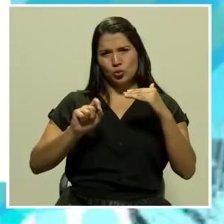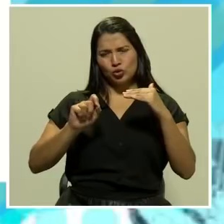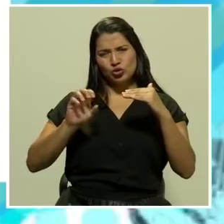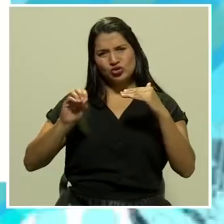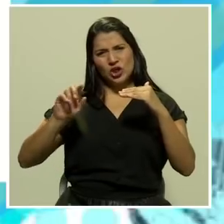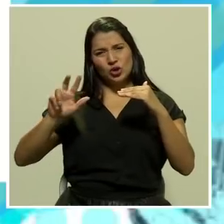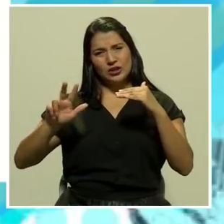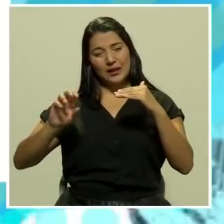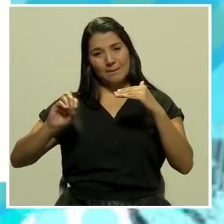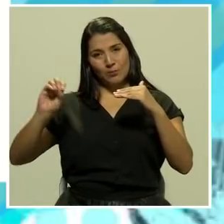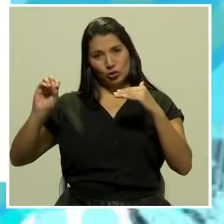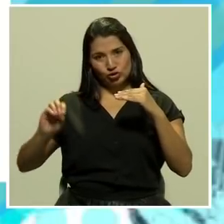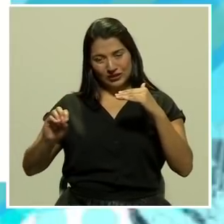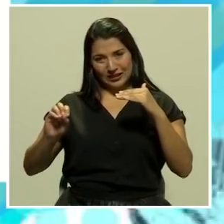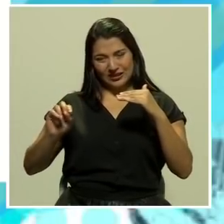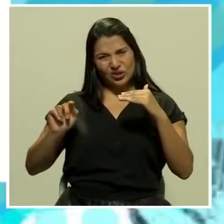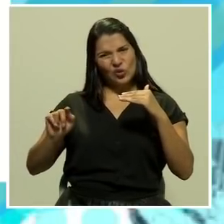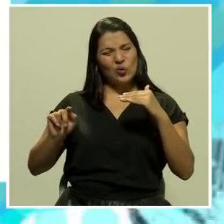0.03%